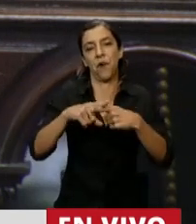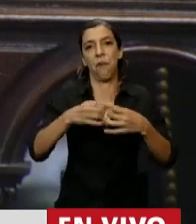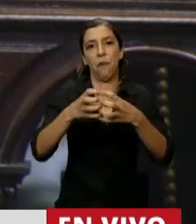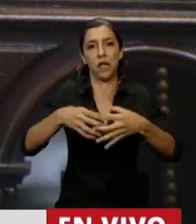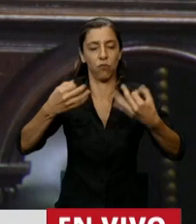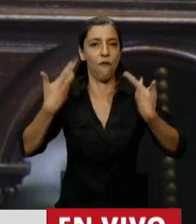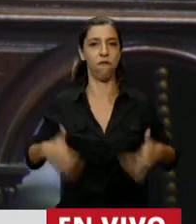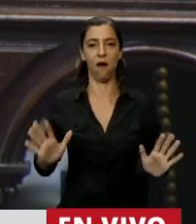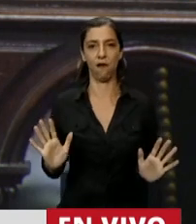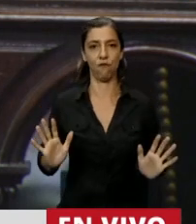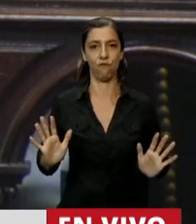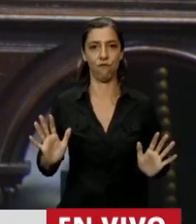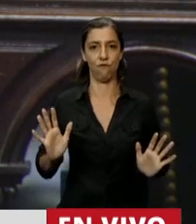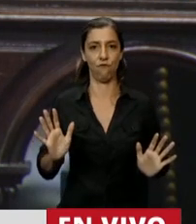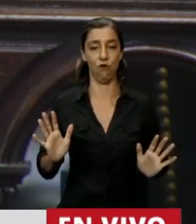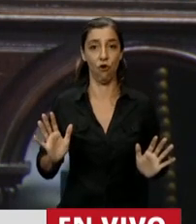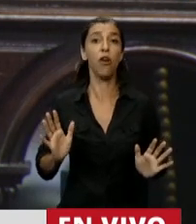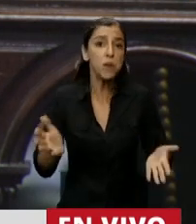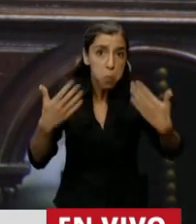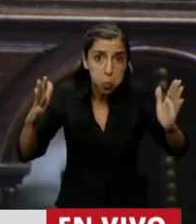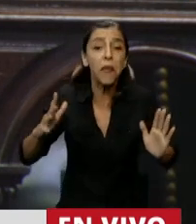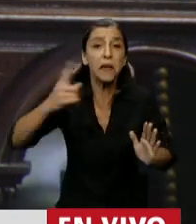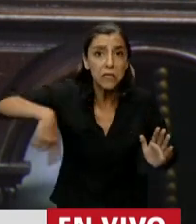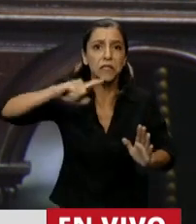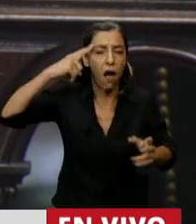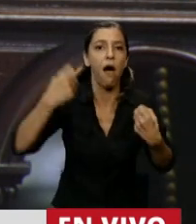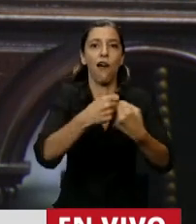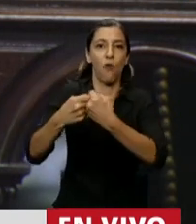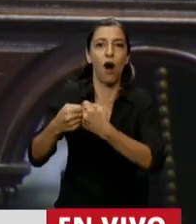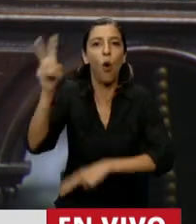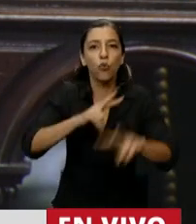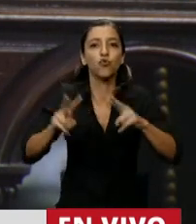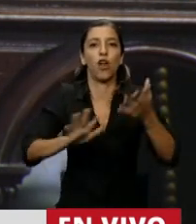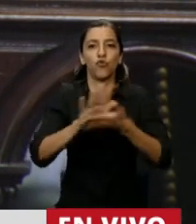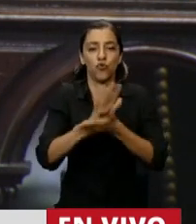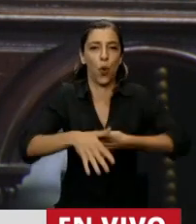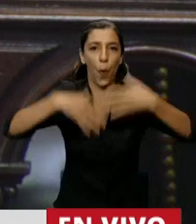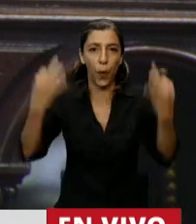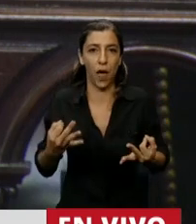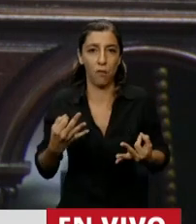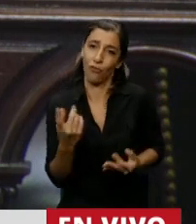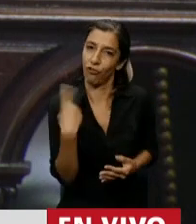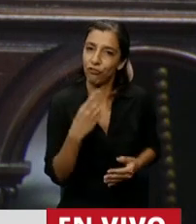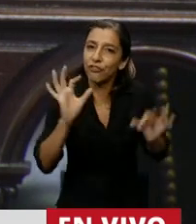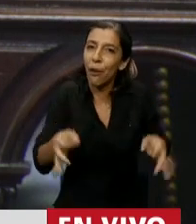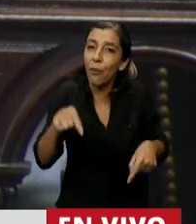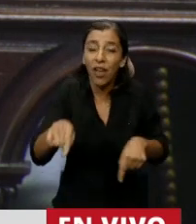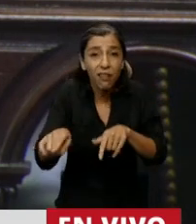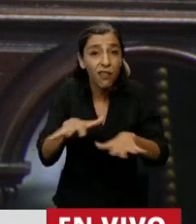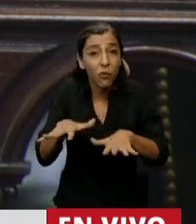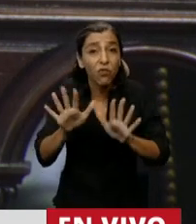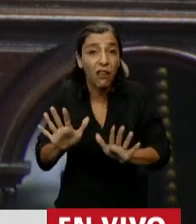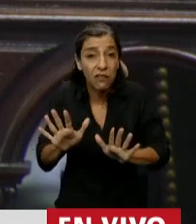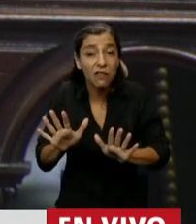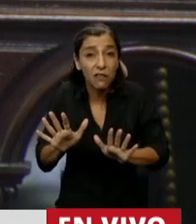profundo, y probablemente alcanzaríamos consensos, porque la crisis previsional no se resuelve si no es